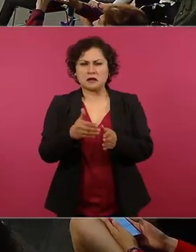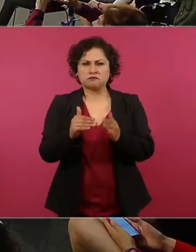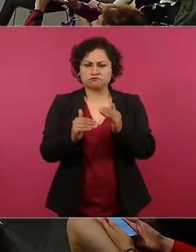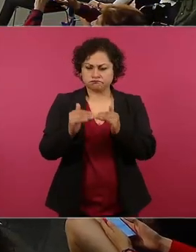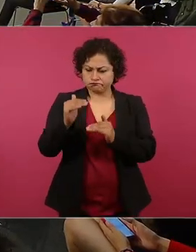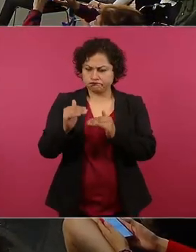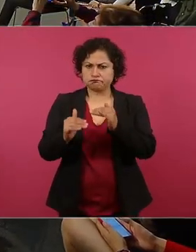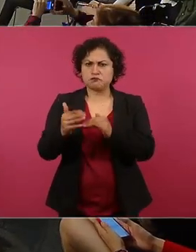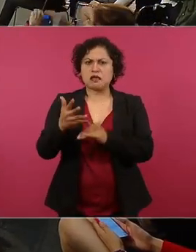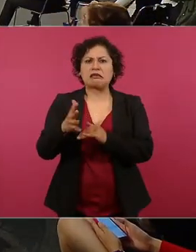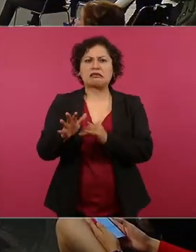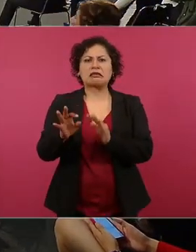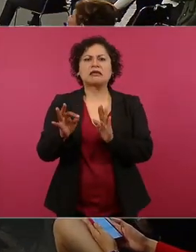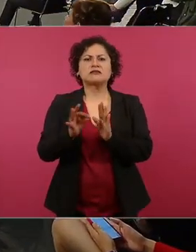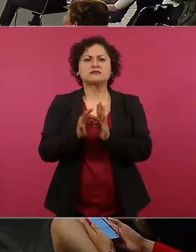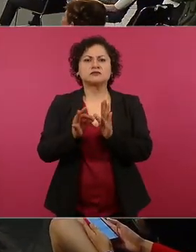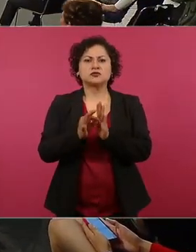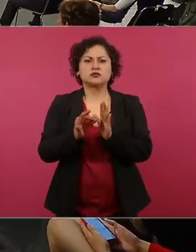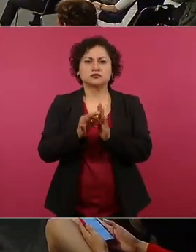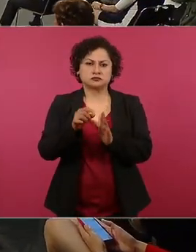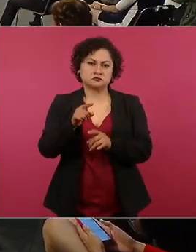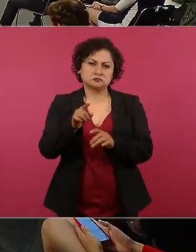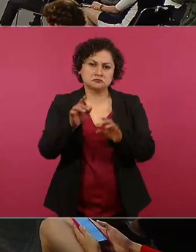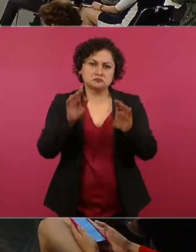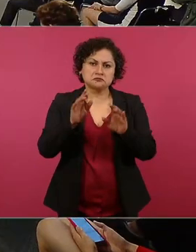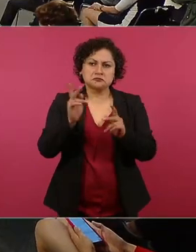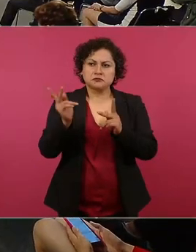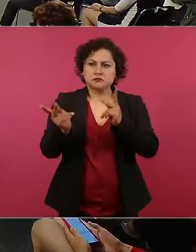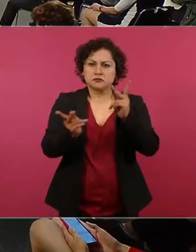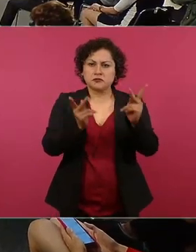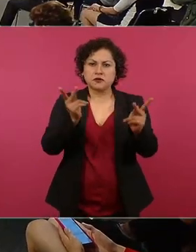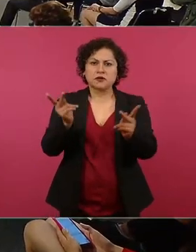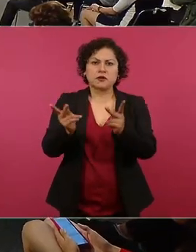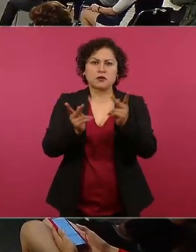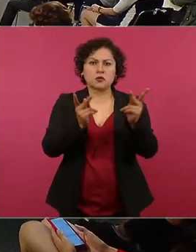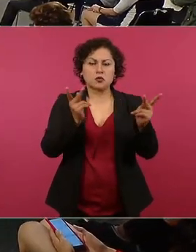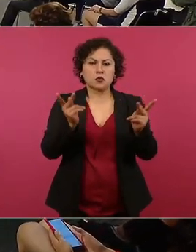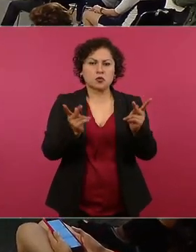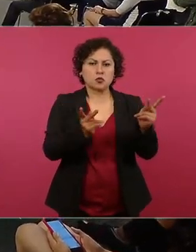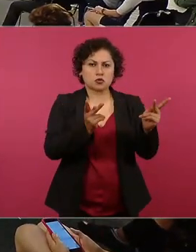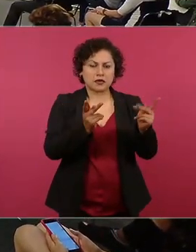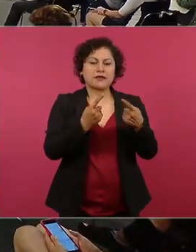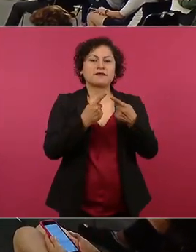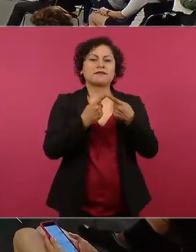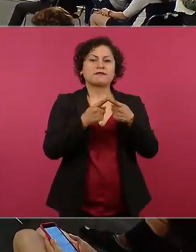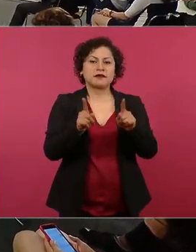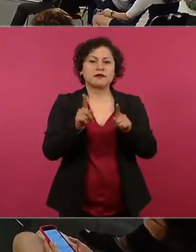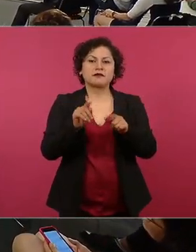encuesta telefónica a una de vivienda, en promedio,